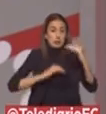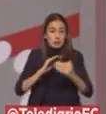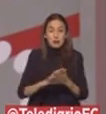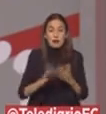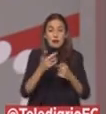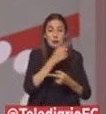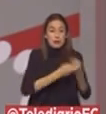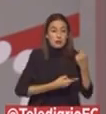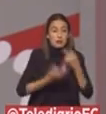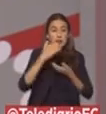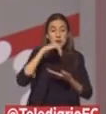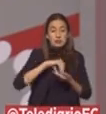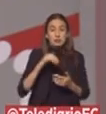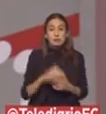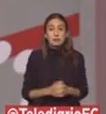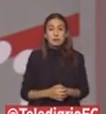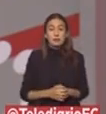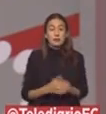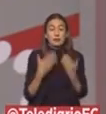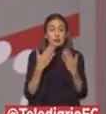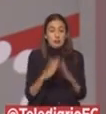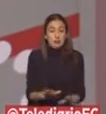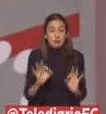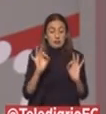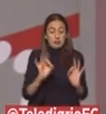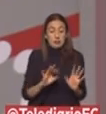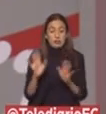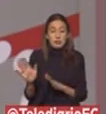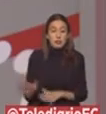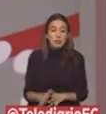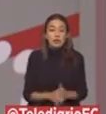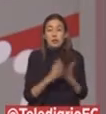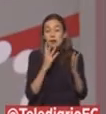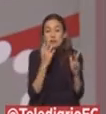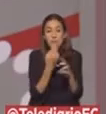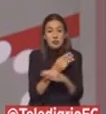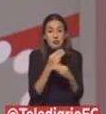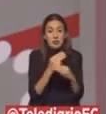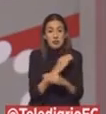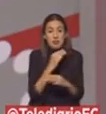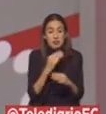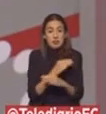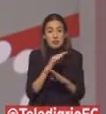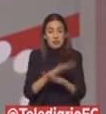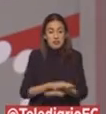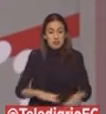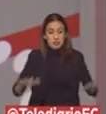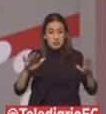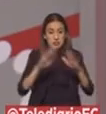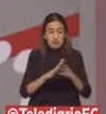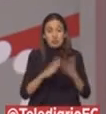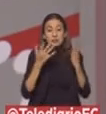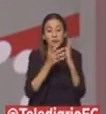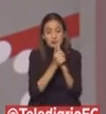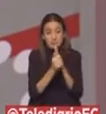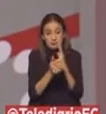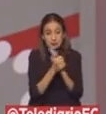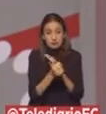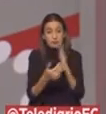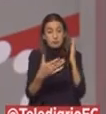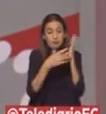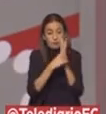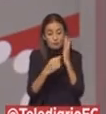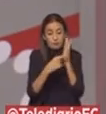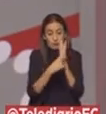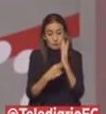volviéndose realidad y hay muchas y hay muchos mecanismos pero yo creo que el mecanismo central está en la capacidad de seguimiento